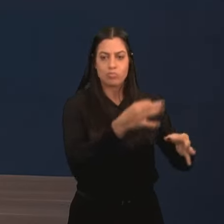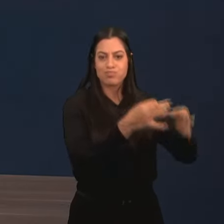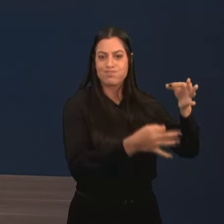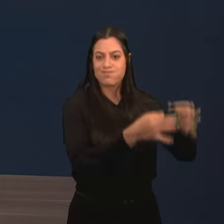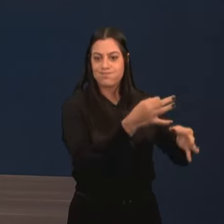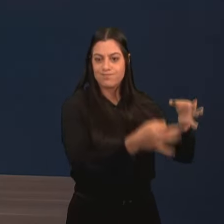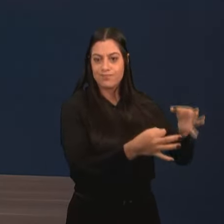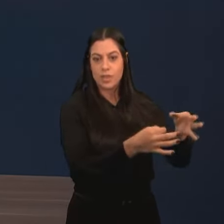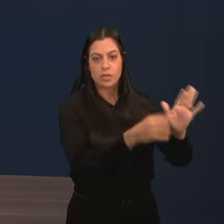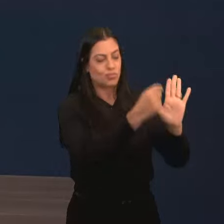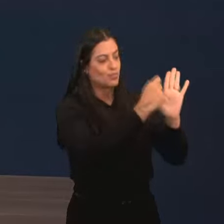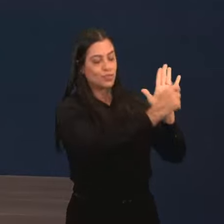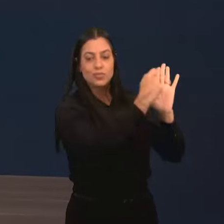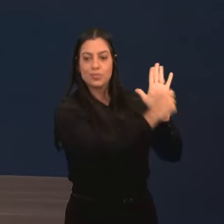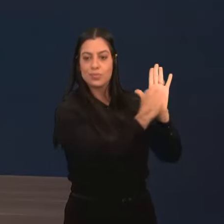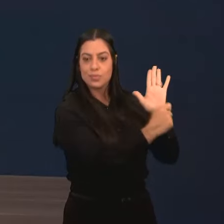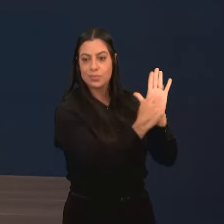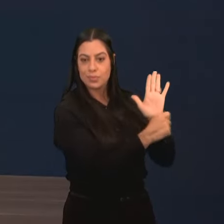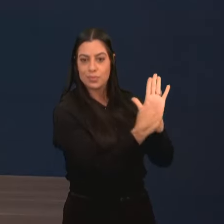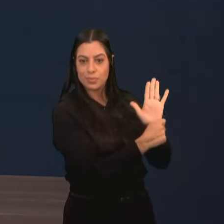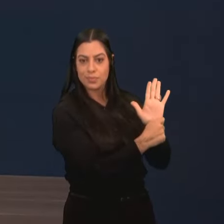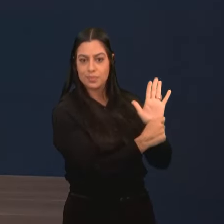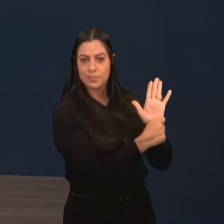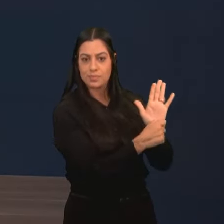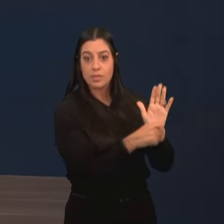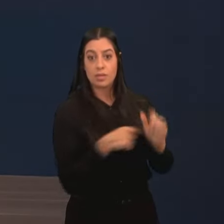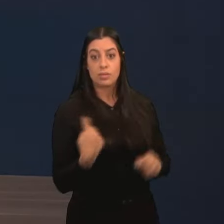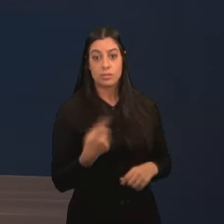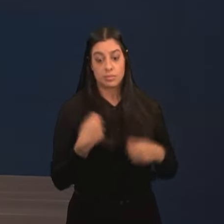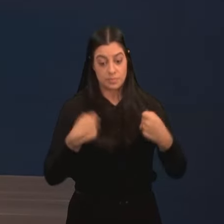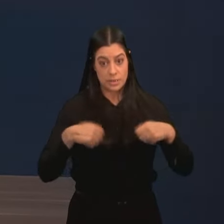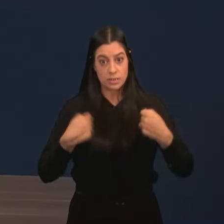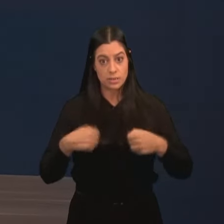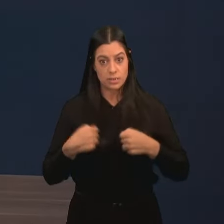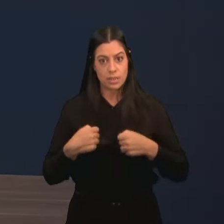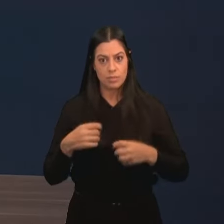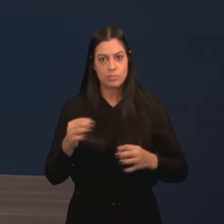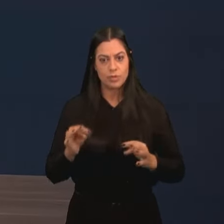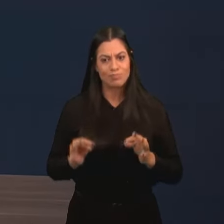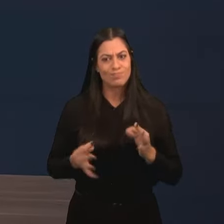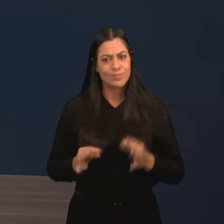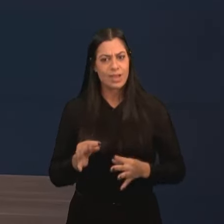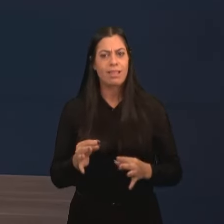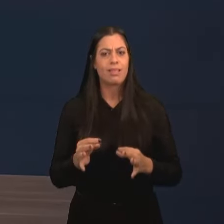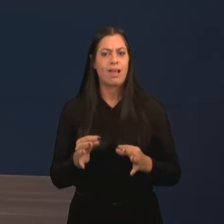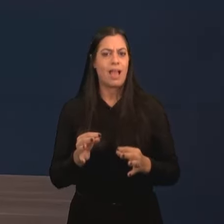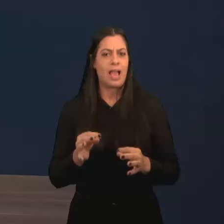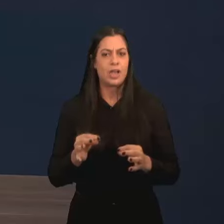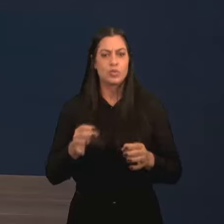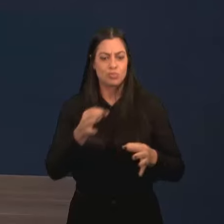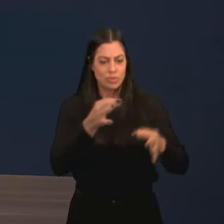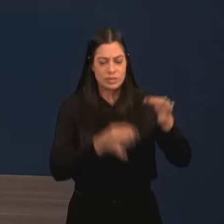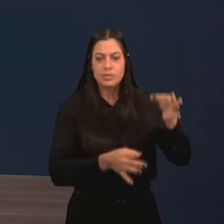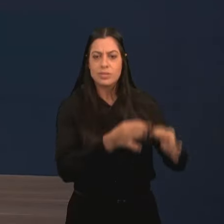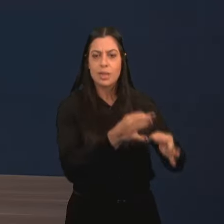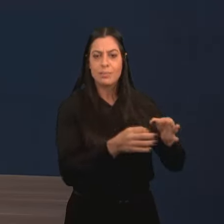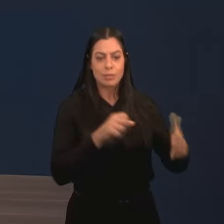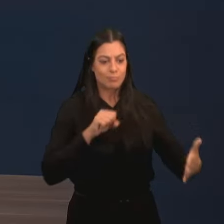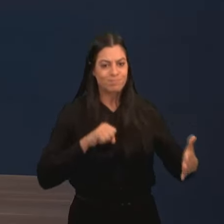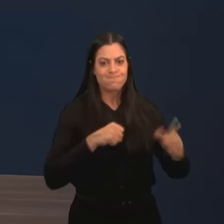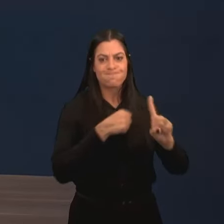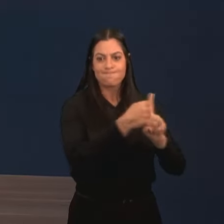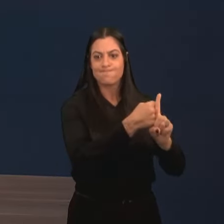de tribunal escrito en la pared. Nosotros necesitamos, por lo tanto, tratar del sistema de justicia y